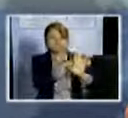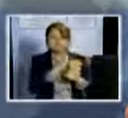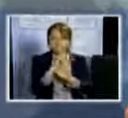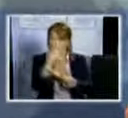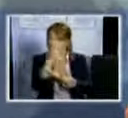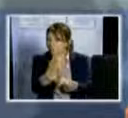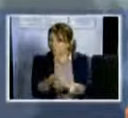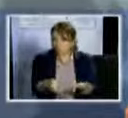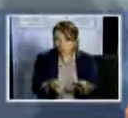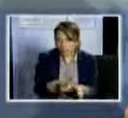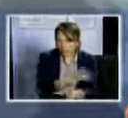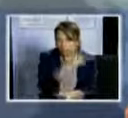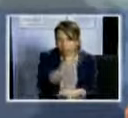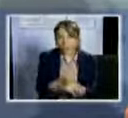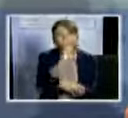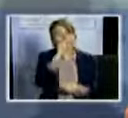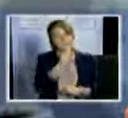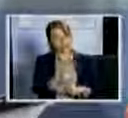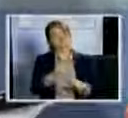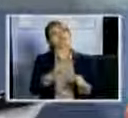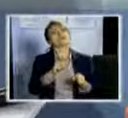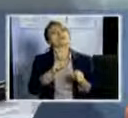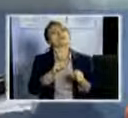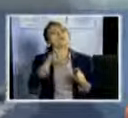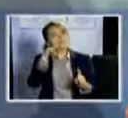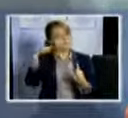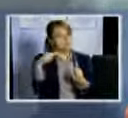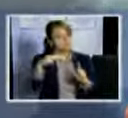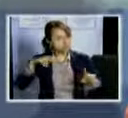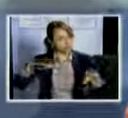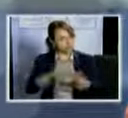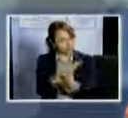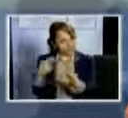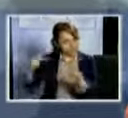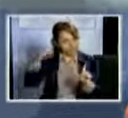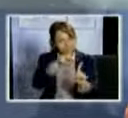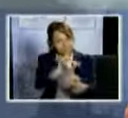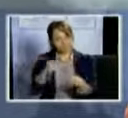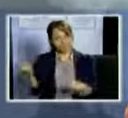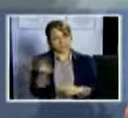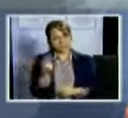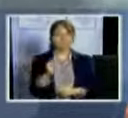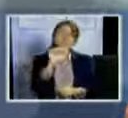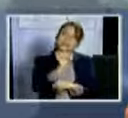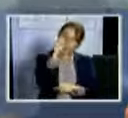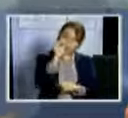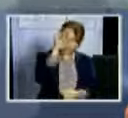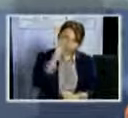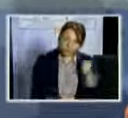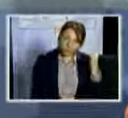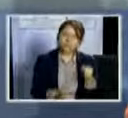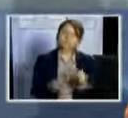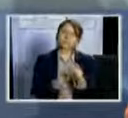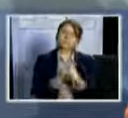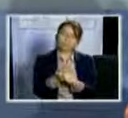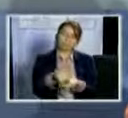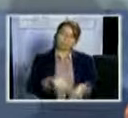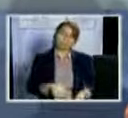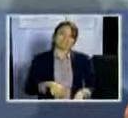entre otras muchas cosas, y eso pues también implica un cambio. Y finalmente este cambio de paradigma que hablamos en este último